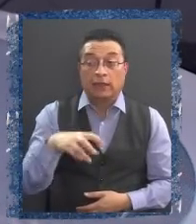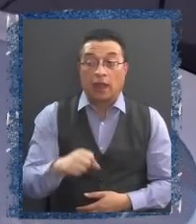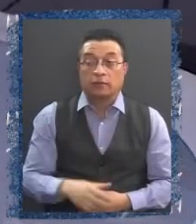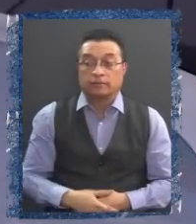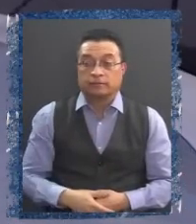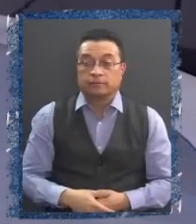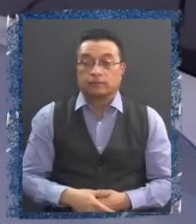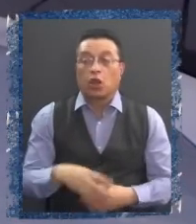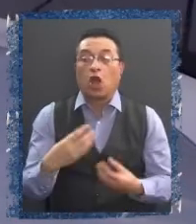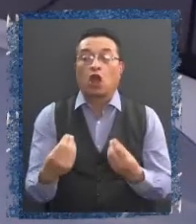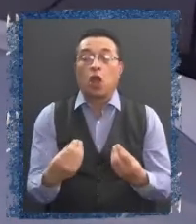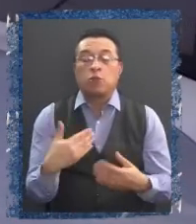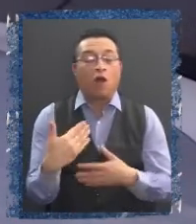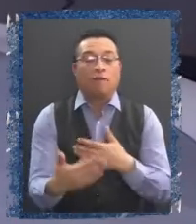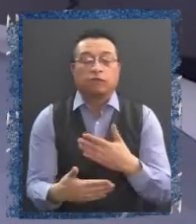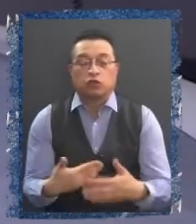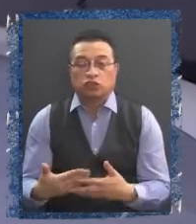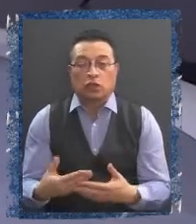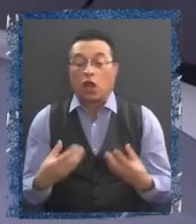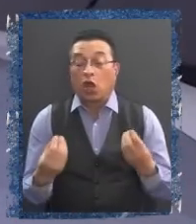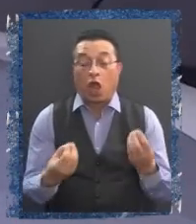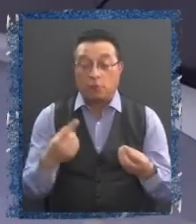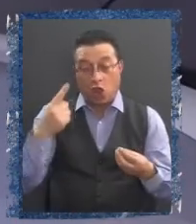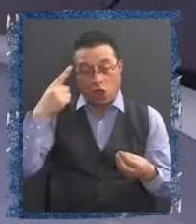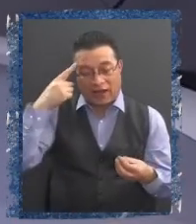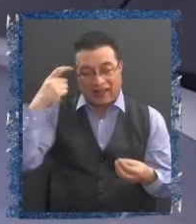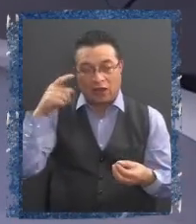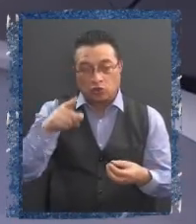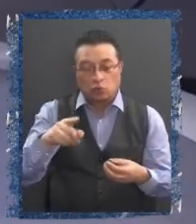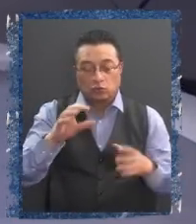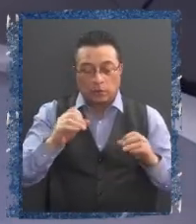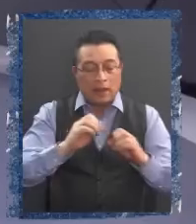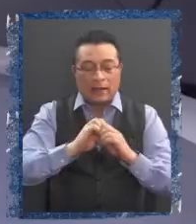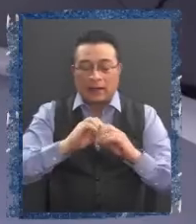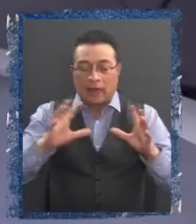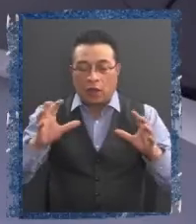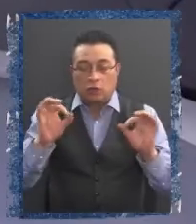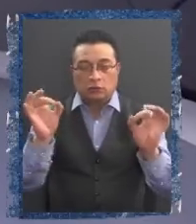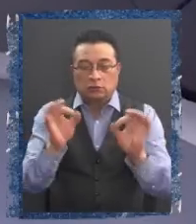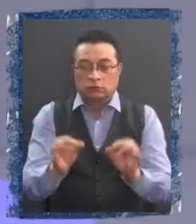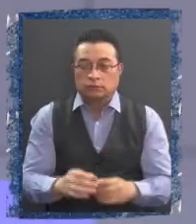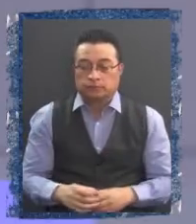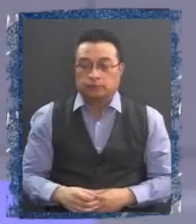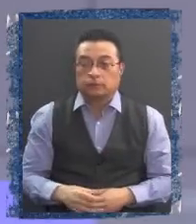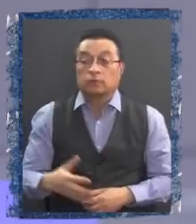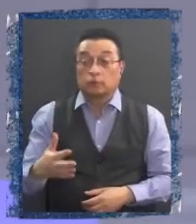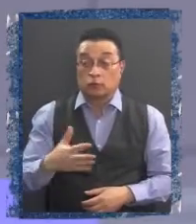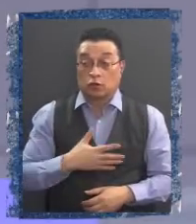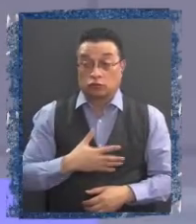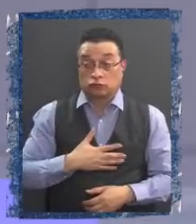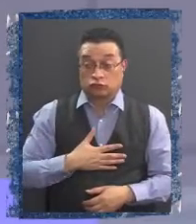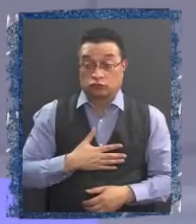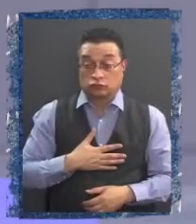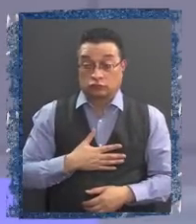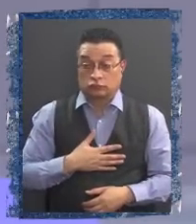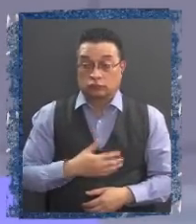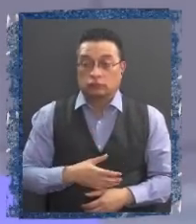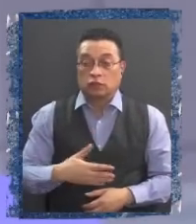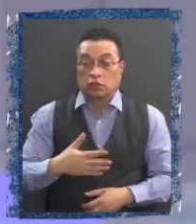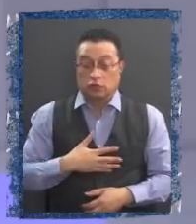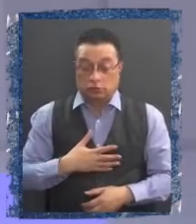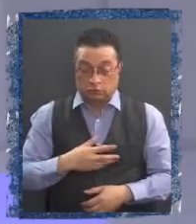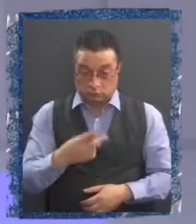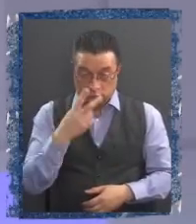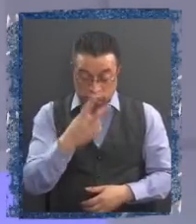¿cómo va a funcionar? ¿Cómo crees tú que se aterriza para que la gente lo pueda entender? Mira, yo como lo que entiendo, ¿cierto?, de lo